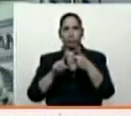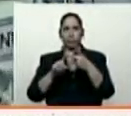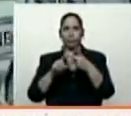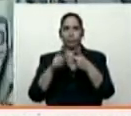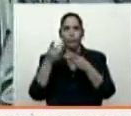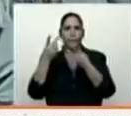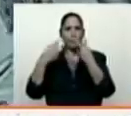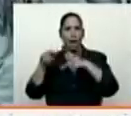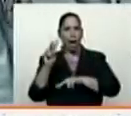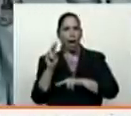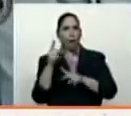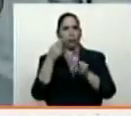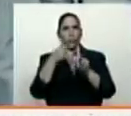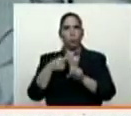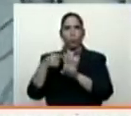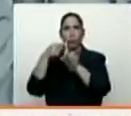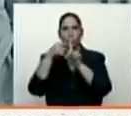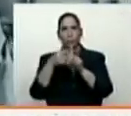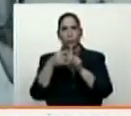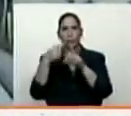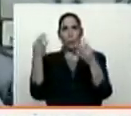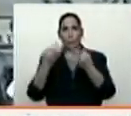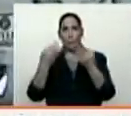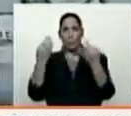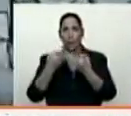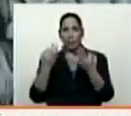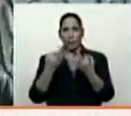positivo. La verdadera causa